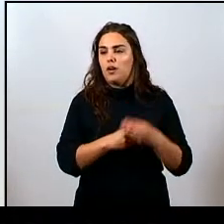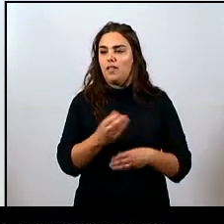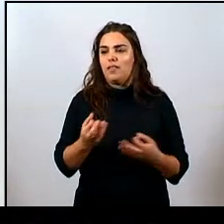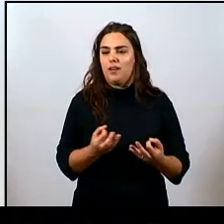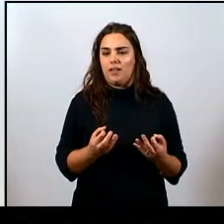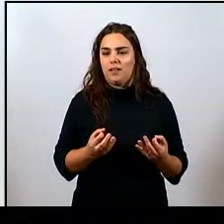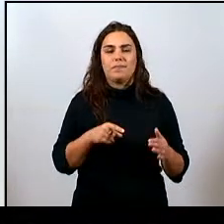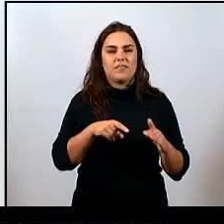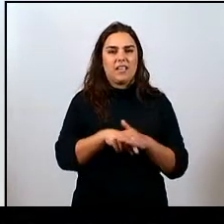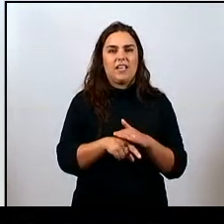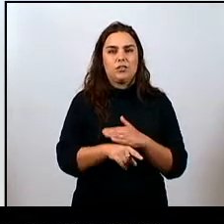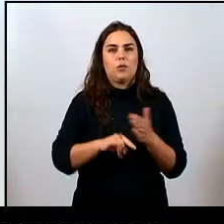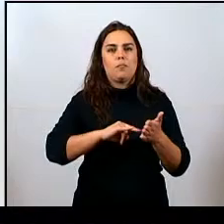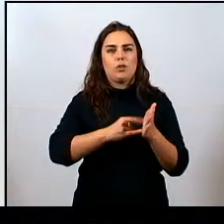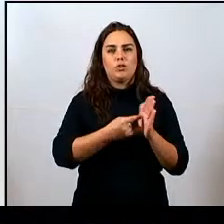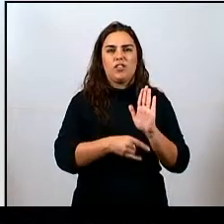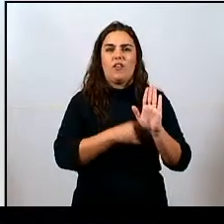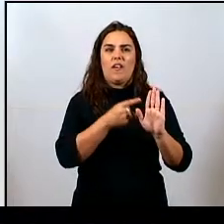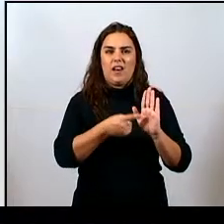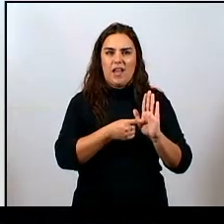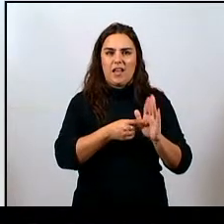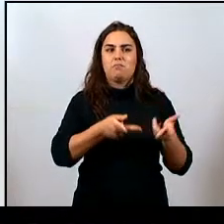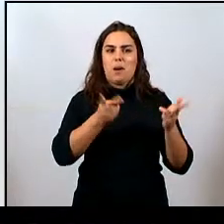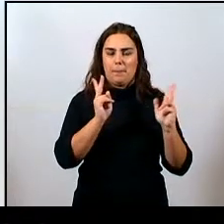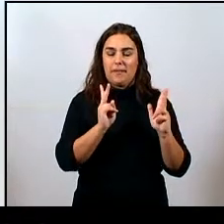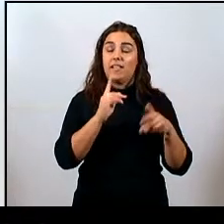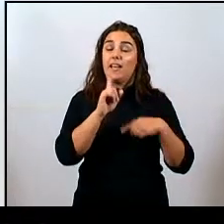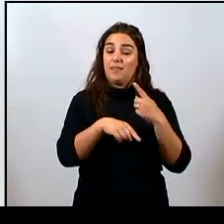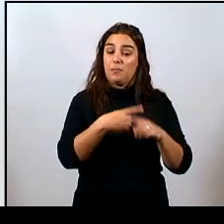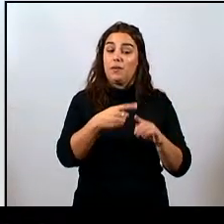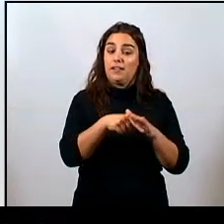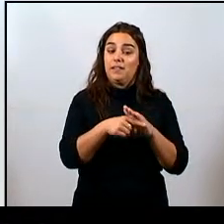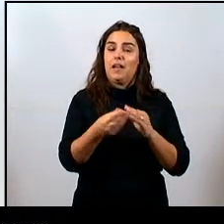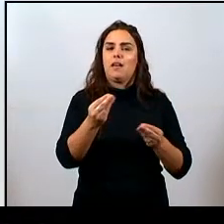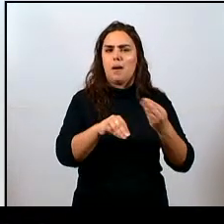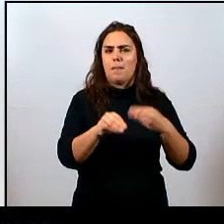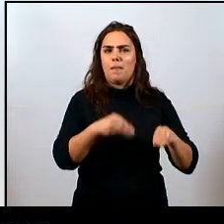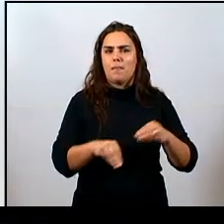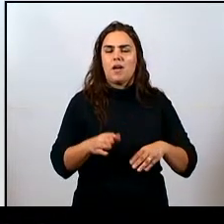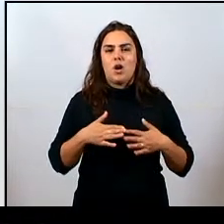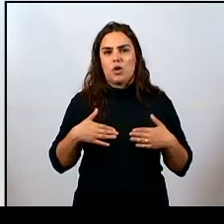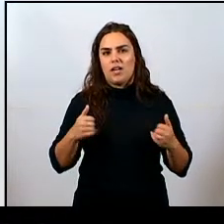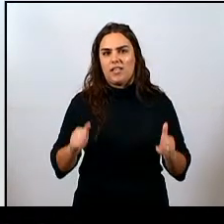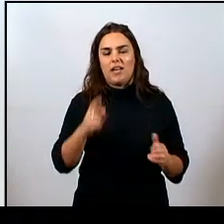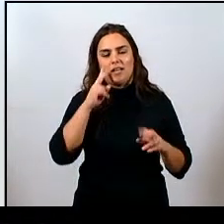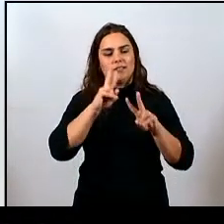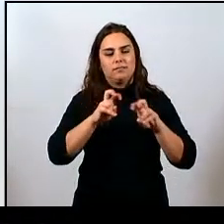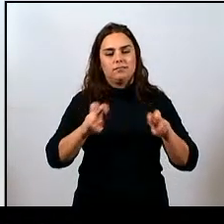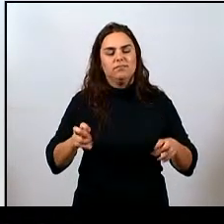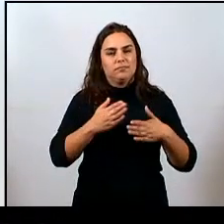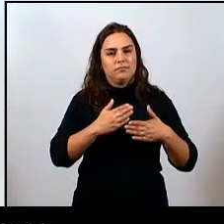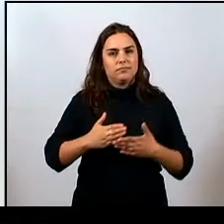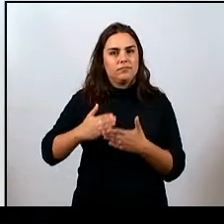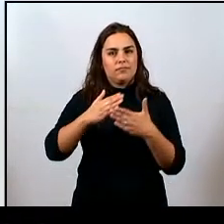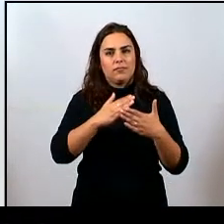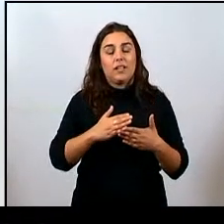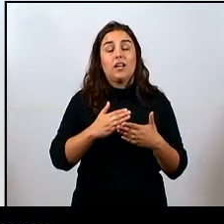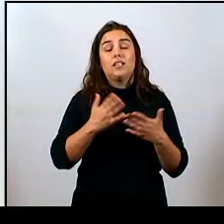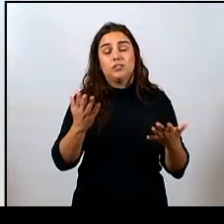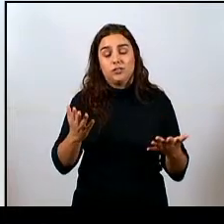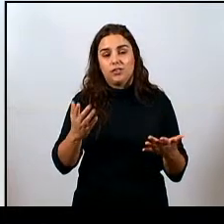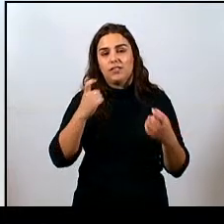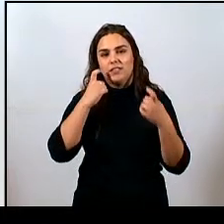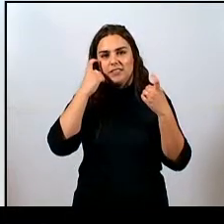que se tramite como proyecto de ley y en esa tramitación pues que hagan las alegaciones que corresponda y se analizarán, se estudiarán y desde luego siempre